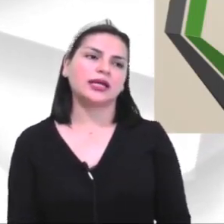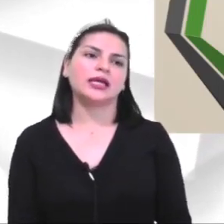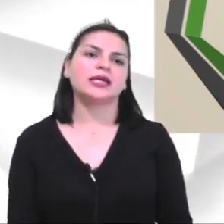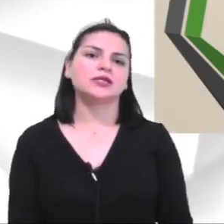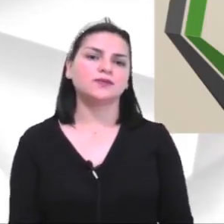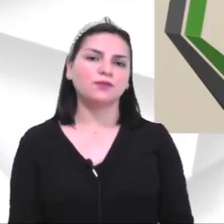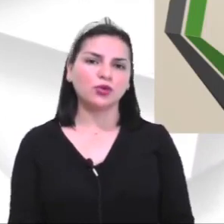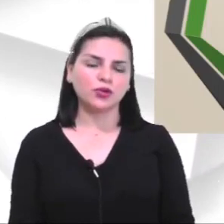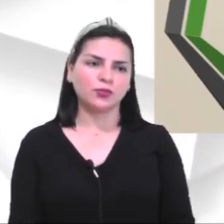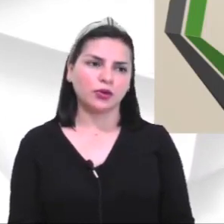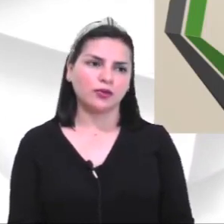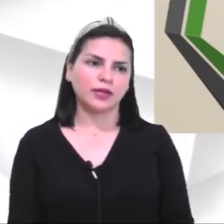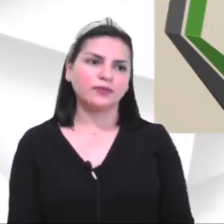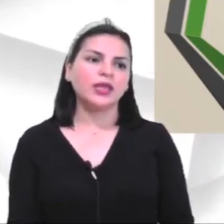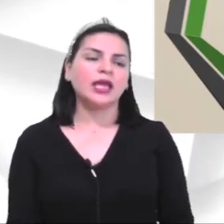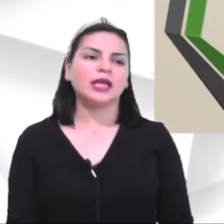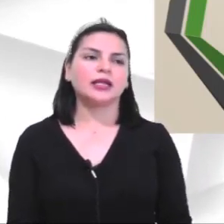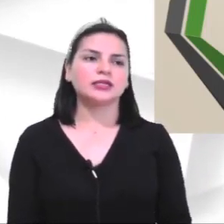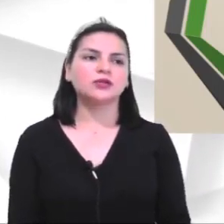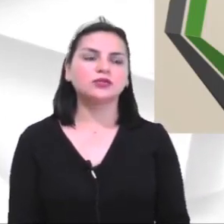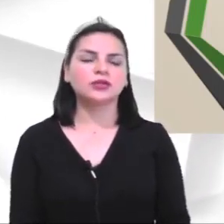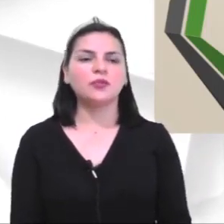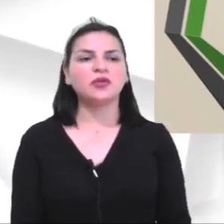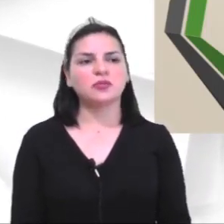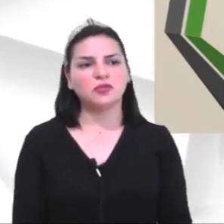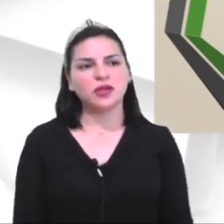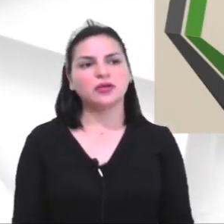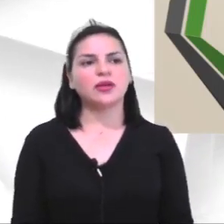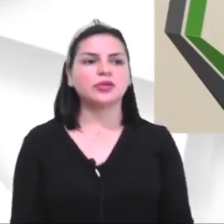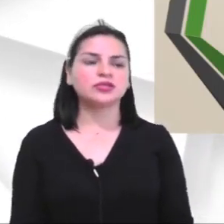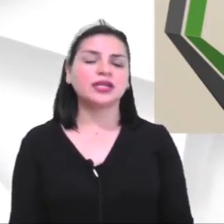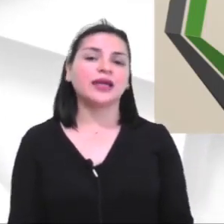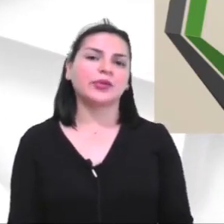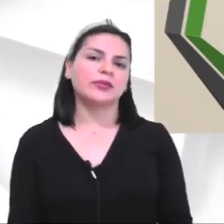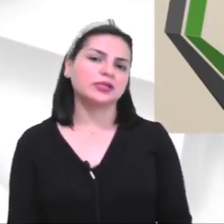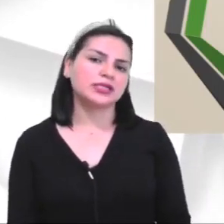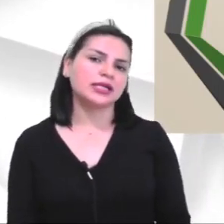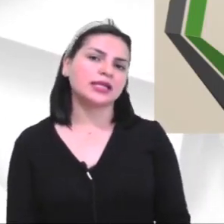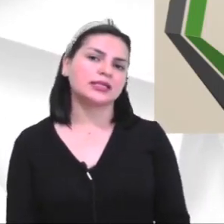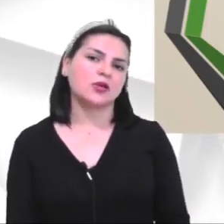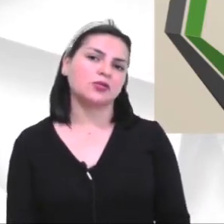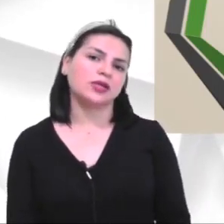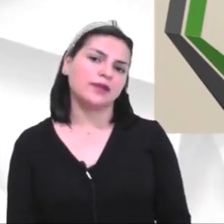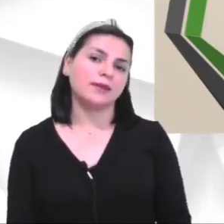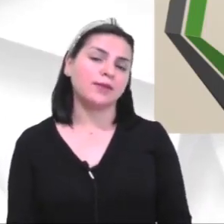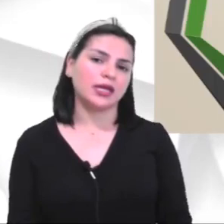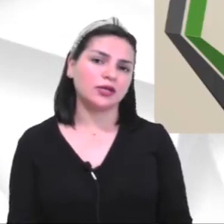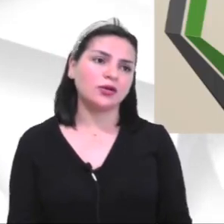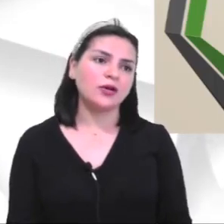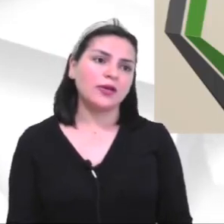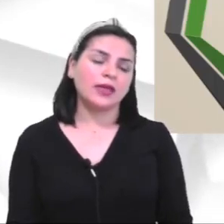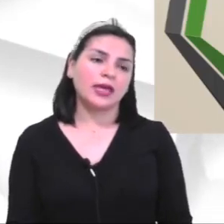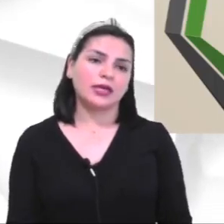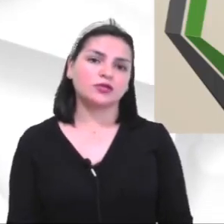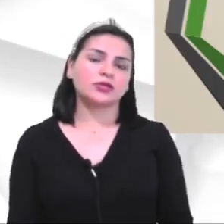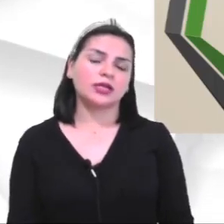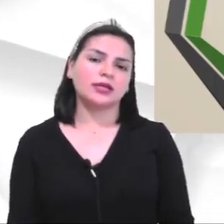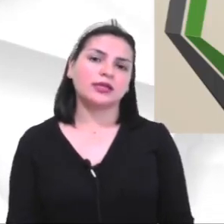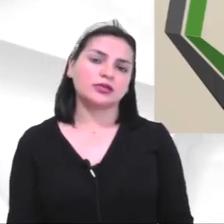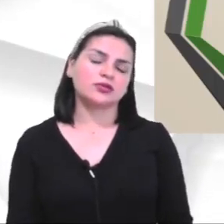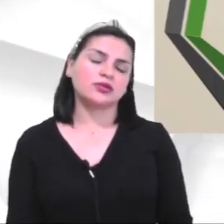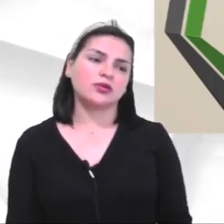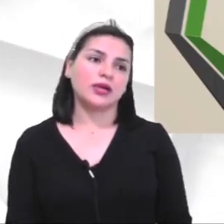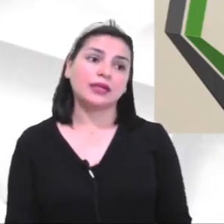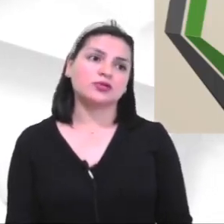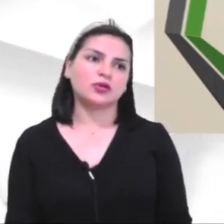persona que es muy pobre. En la segunda podemos ver una persona que podemos decir está a un nivel medio